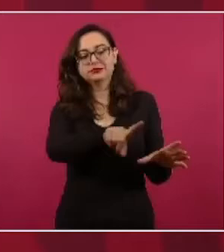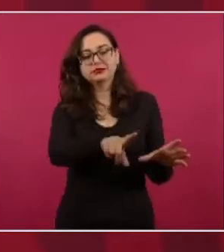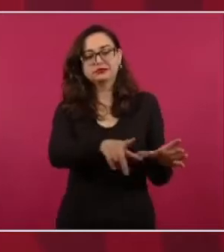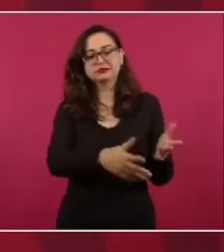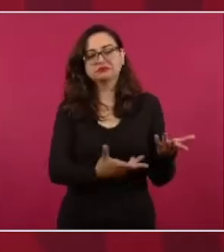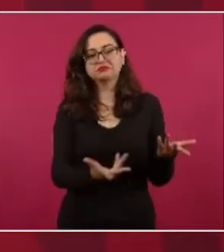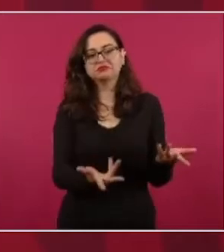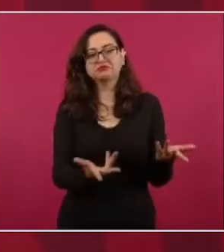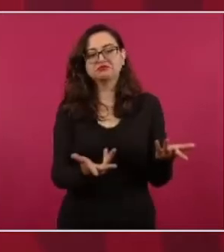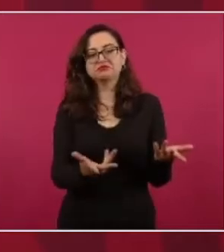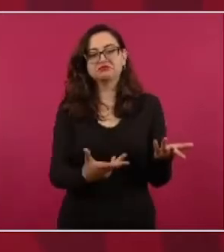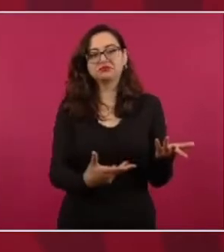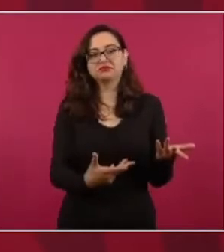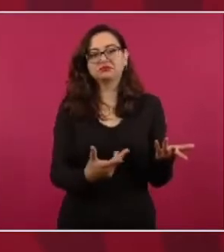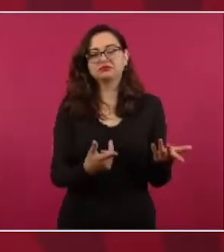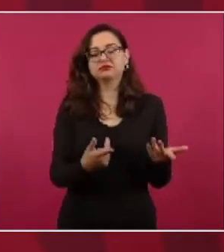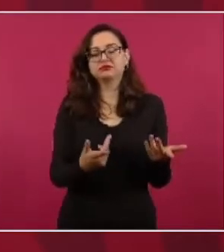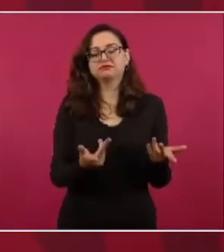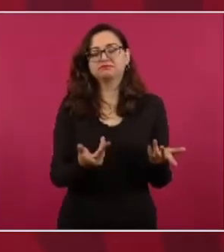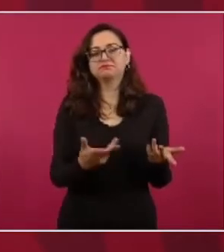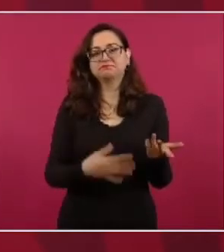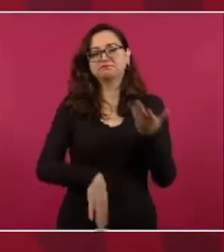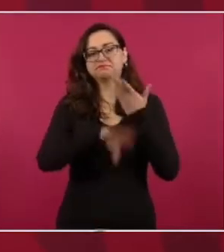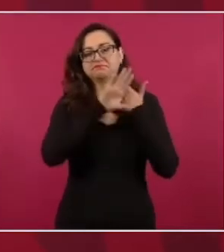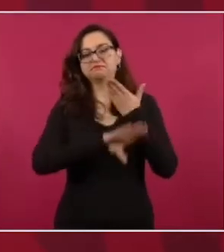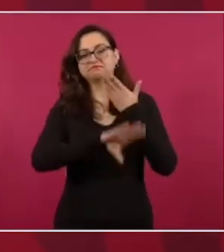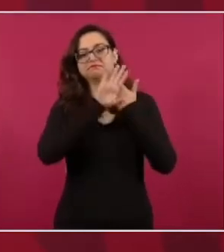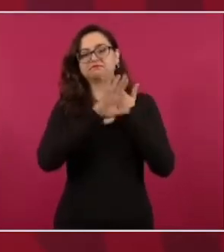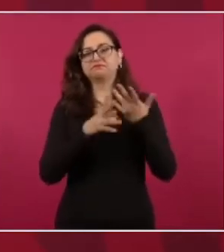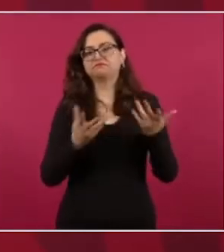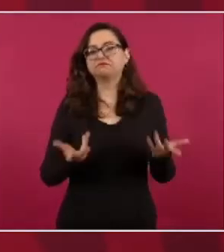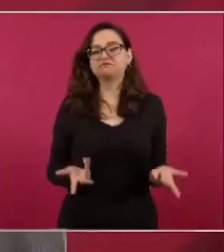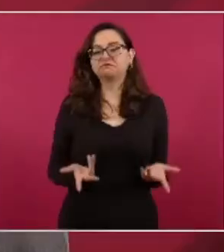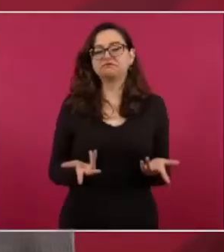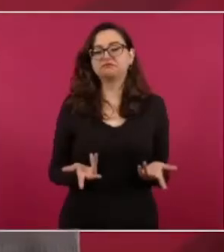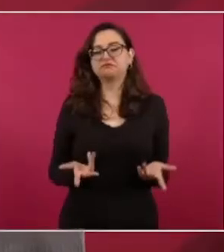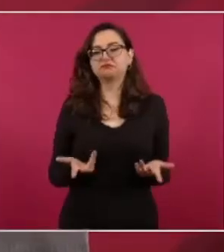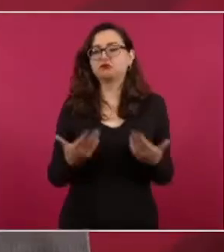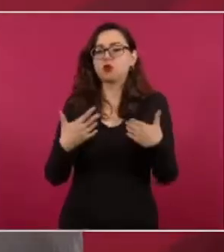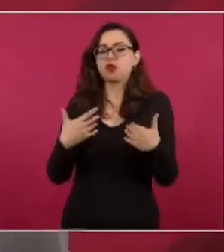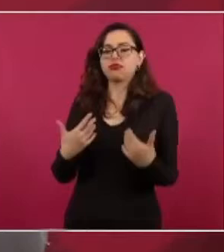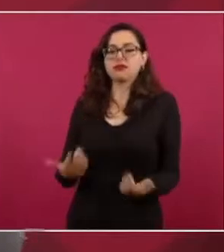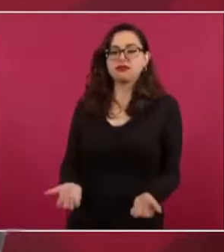en un reportaje de radio o de televisión